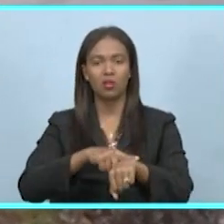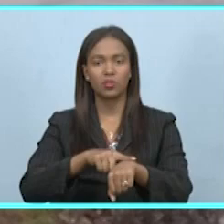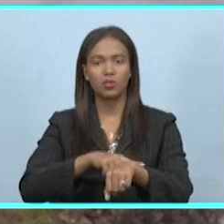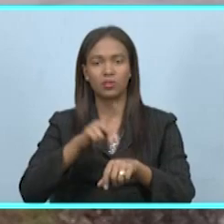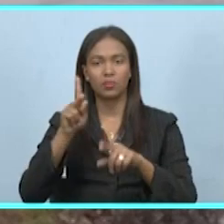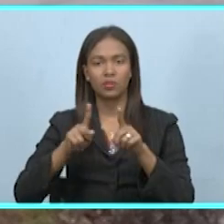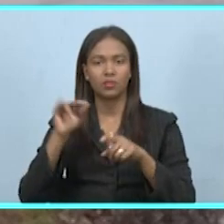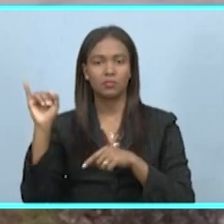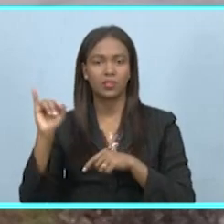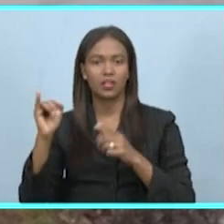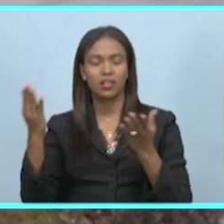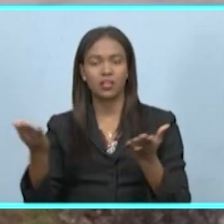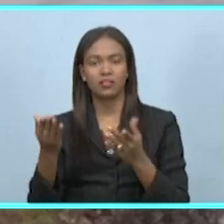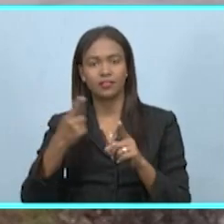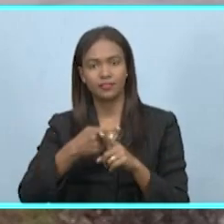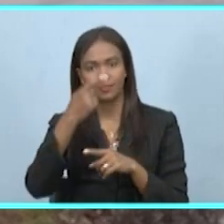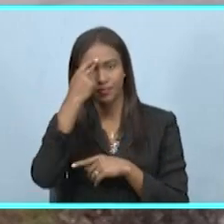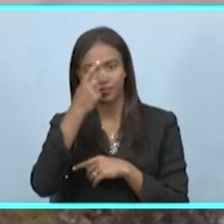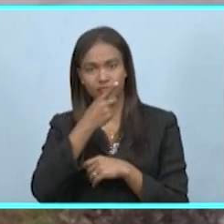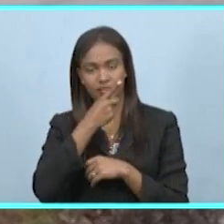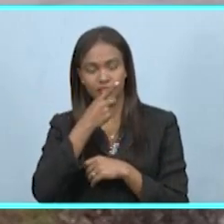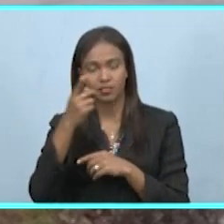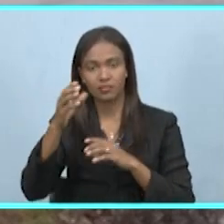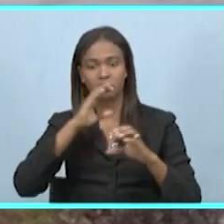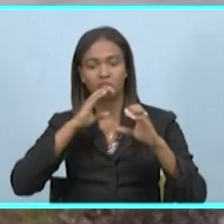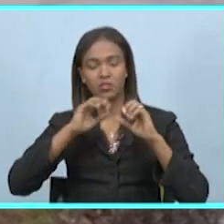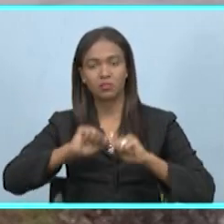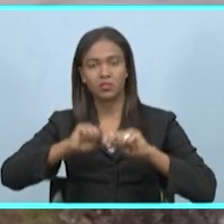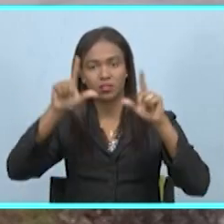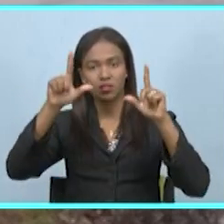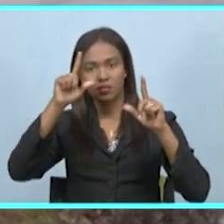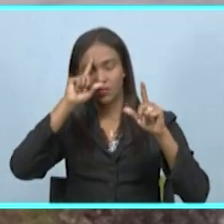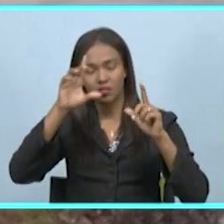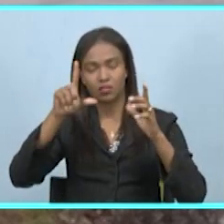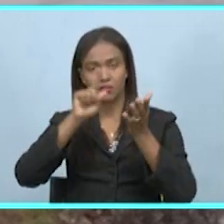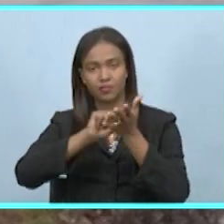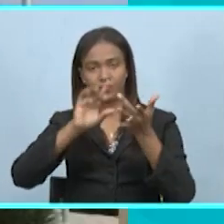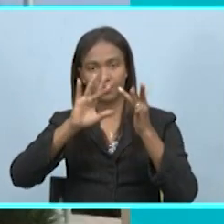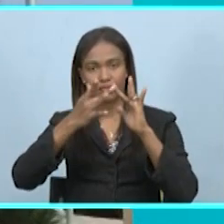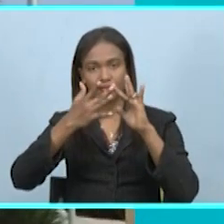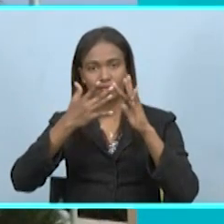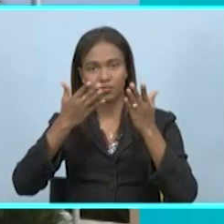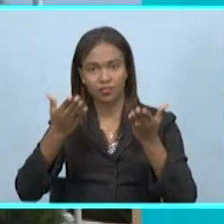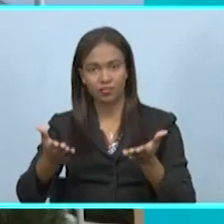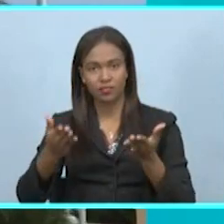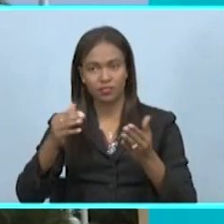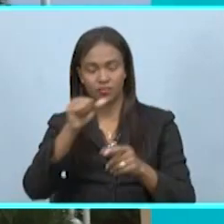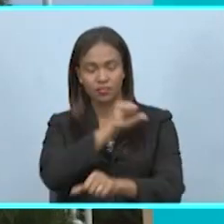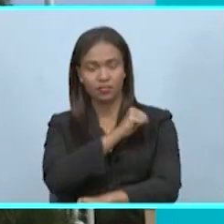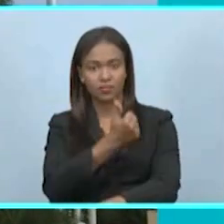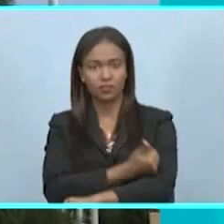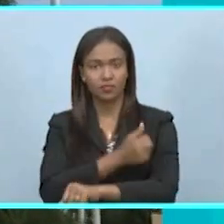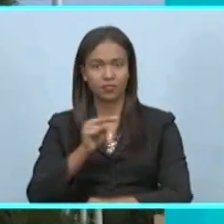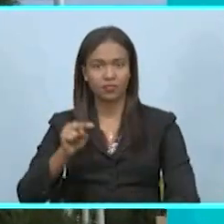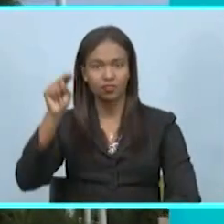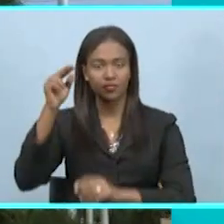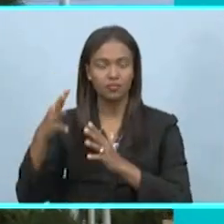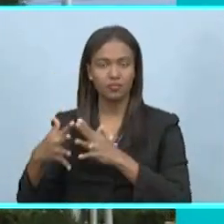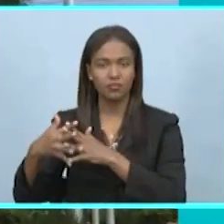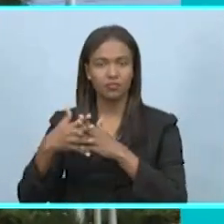de migración de República Dominicana. Mediante un comunicado publicado en su portal oficial y redes sociales, las autoridades